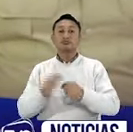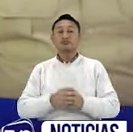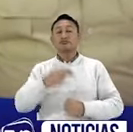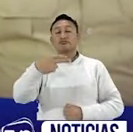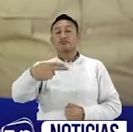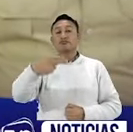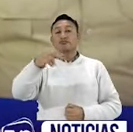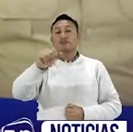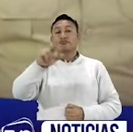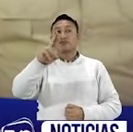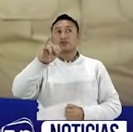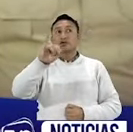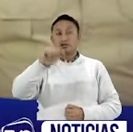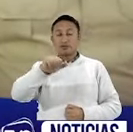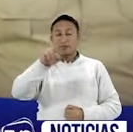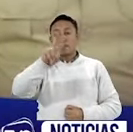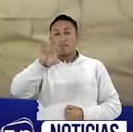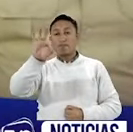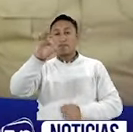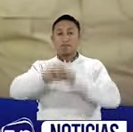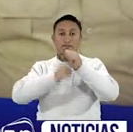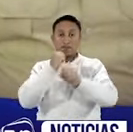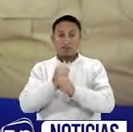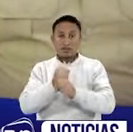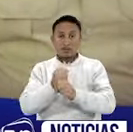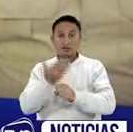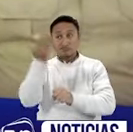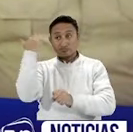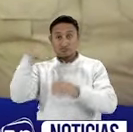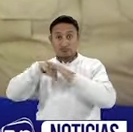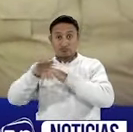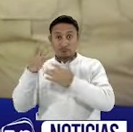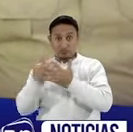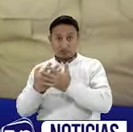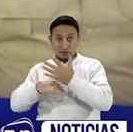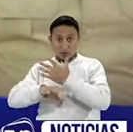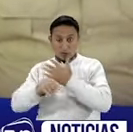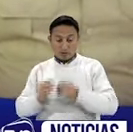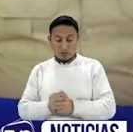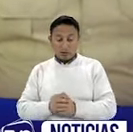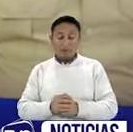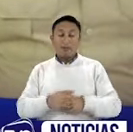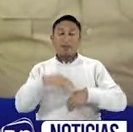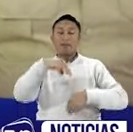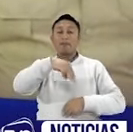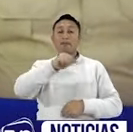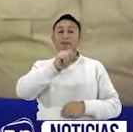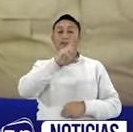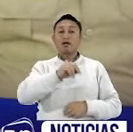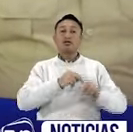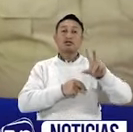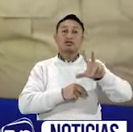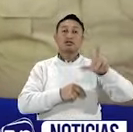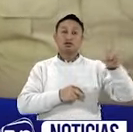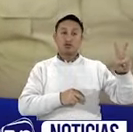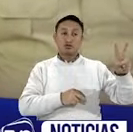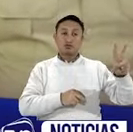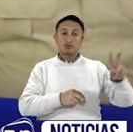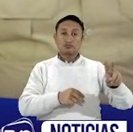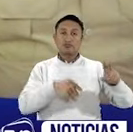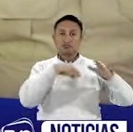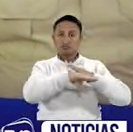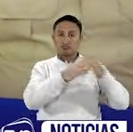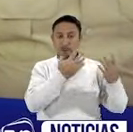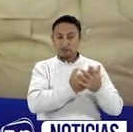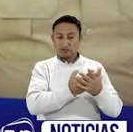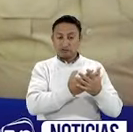de 29 años de edad, quien registra antecedentes por robo, y Marco C., de 32 años, quien registra antecedentes y